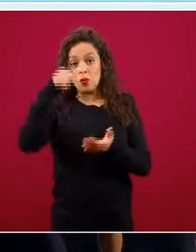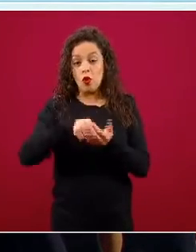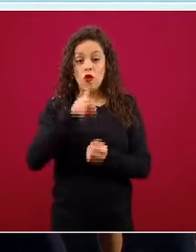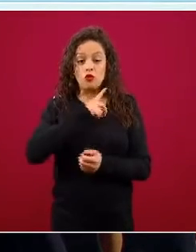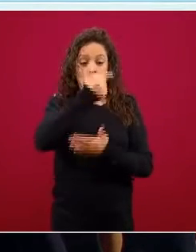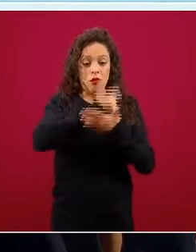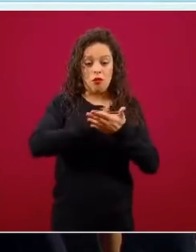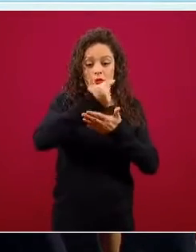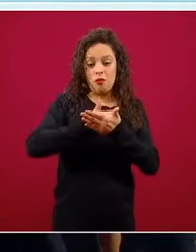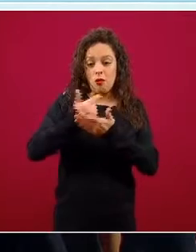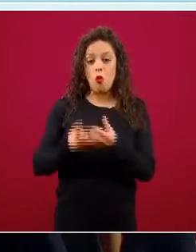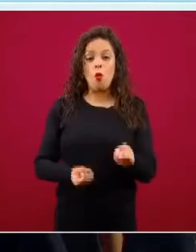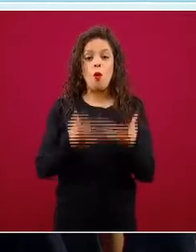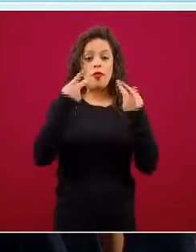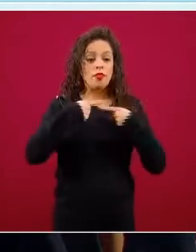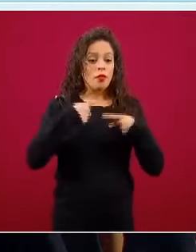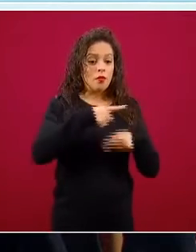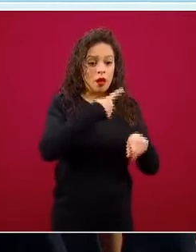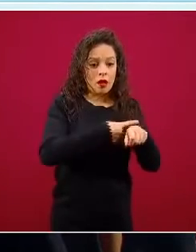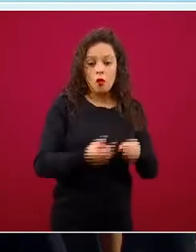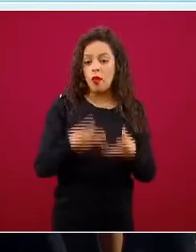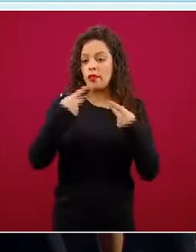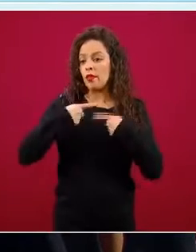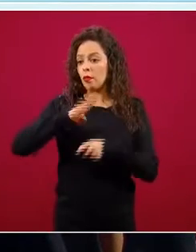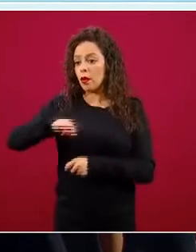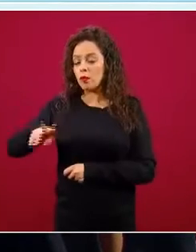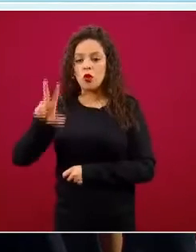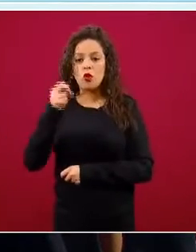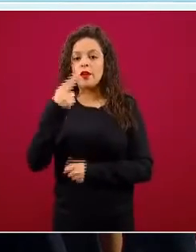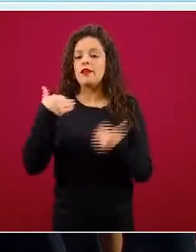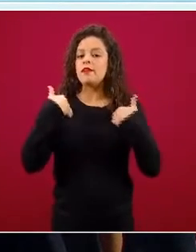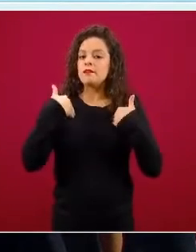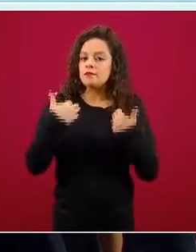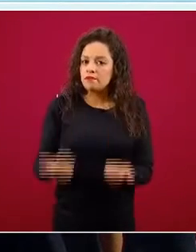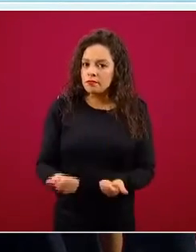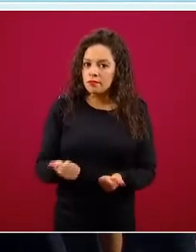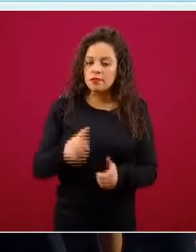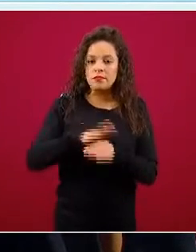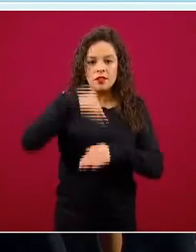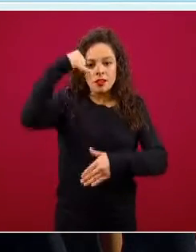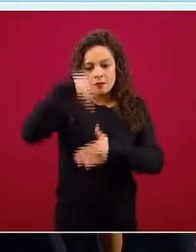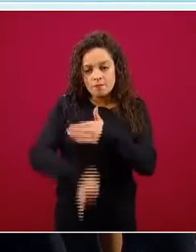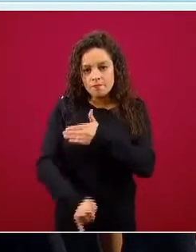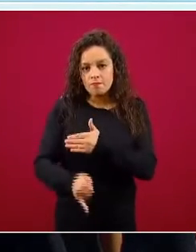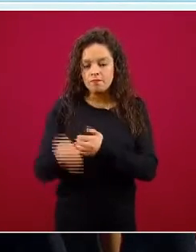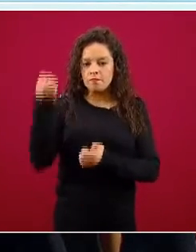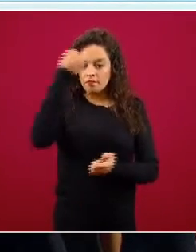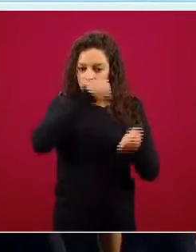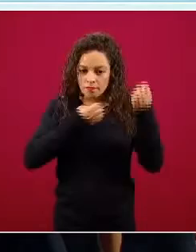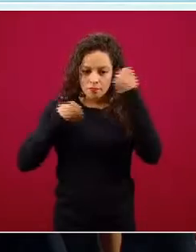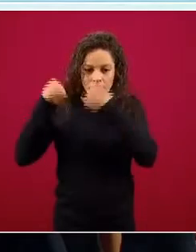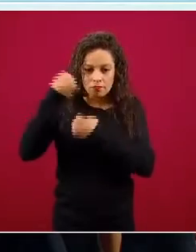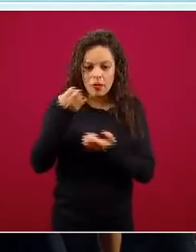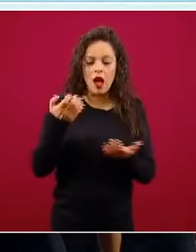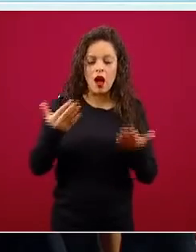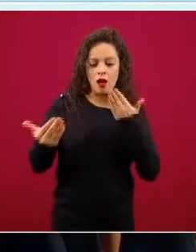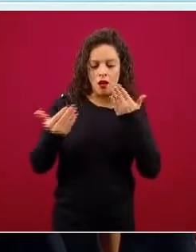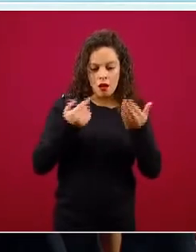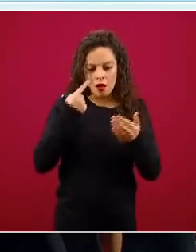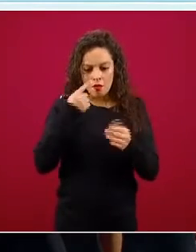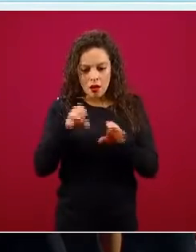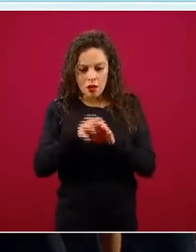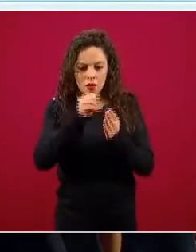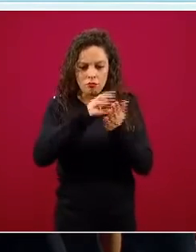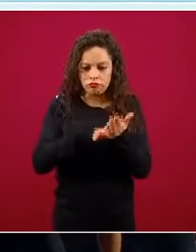se construye entendiendo, interpretando, analizando, modelando. Y esto es un proceso que tiene